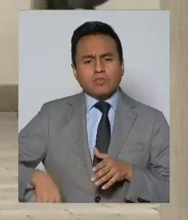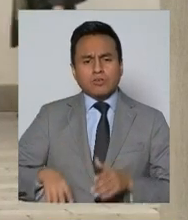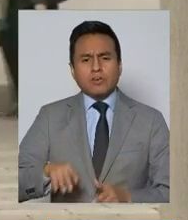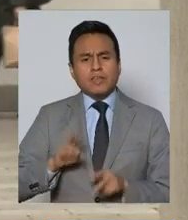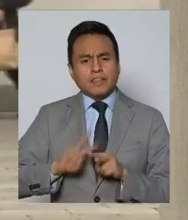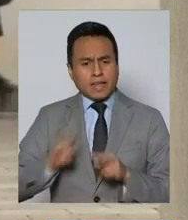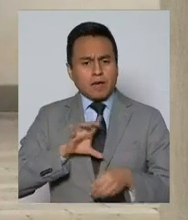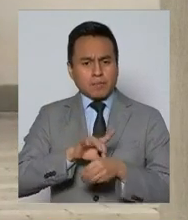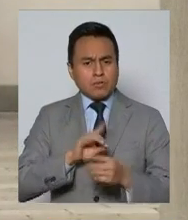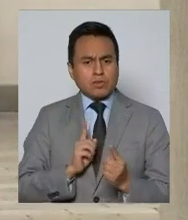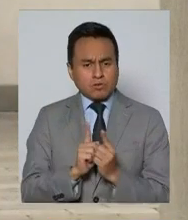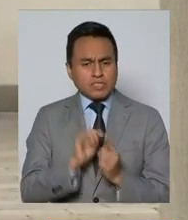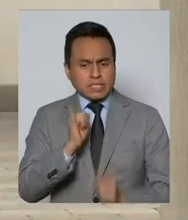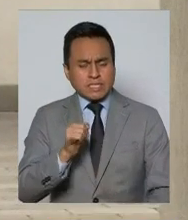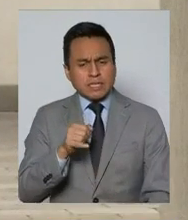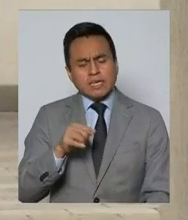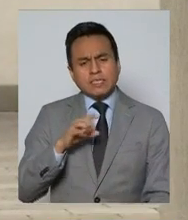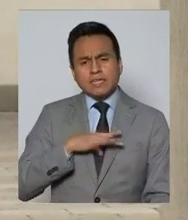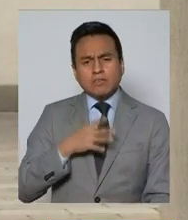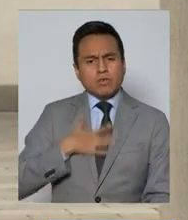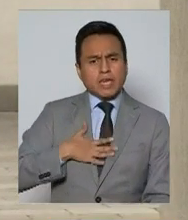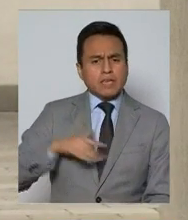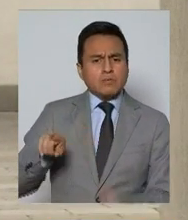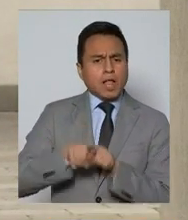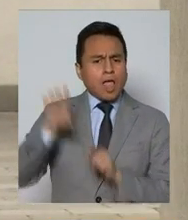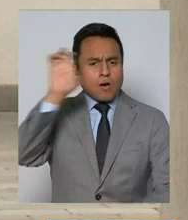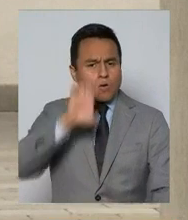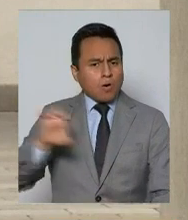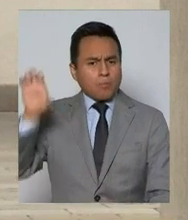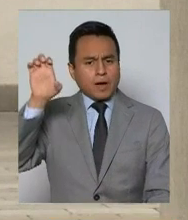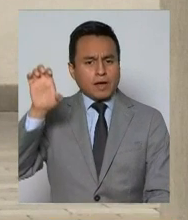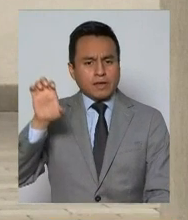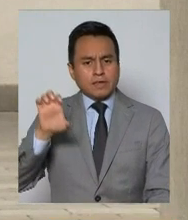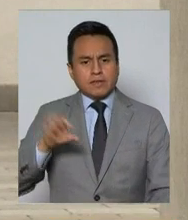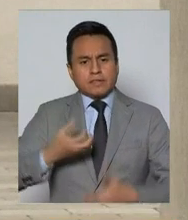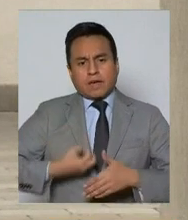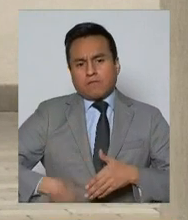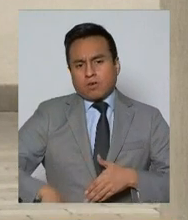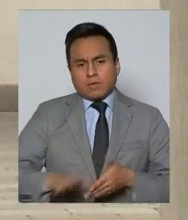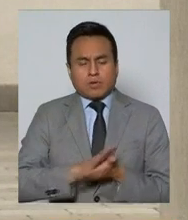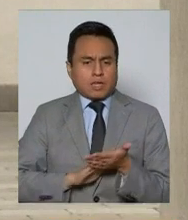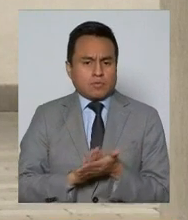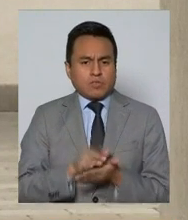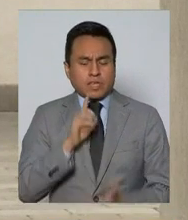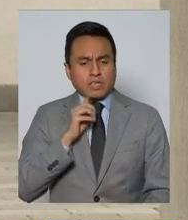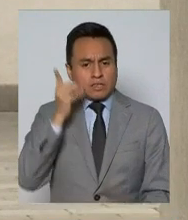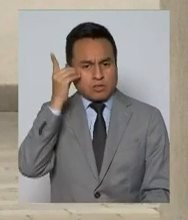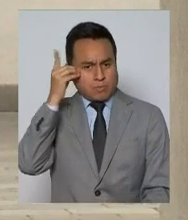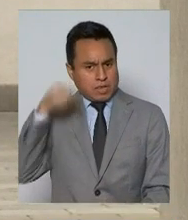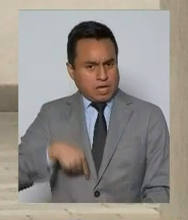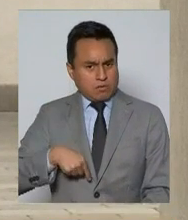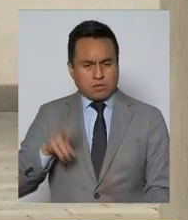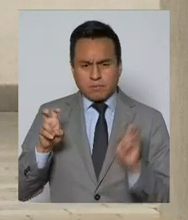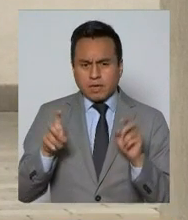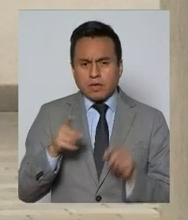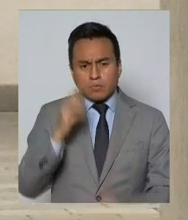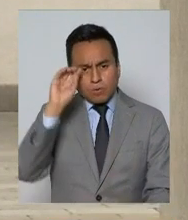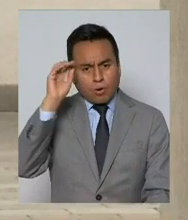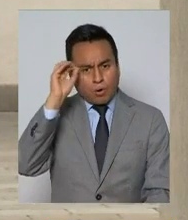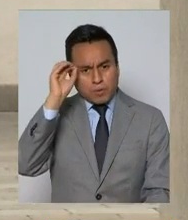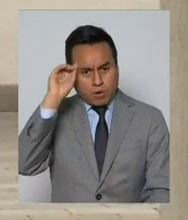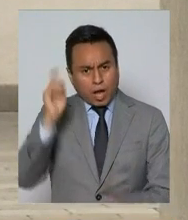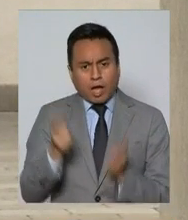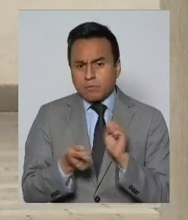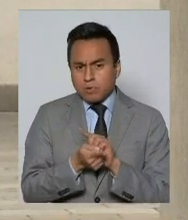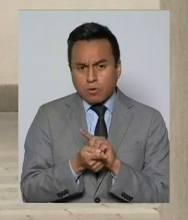no quería que en Chile pase lo que sucede en Europa, donde se aborta por el simple hecho de tener síndrome de Down. ¿Ha cambiado su opinión desde